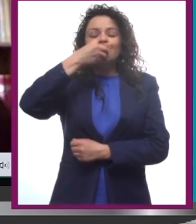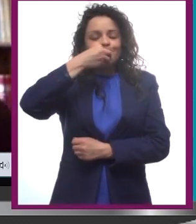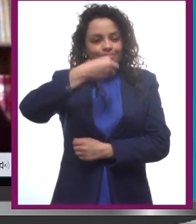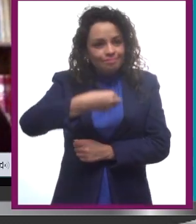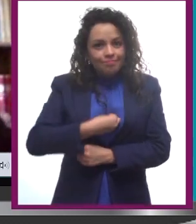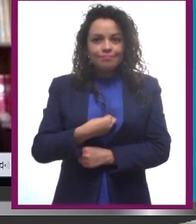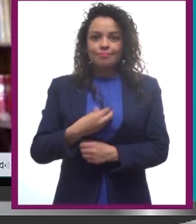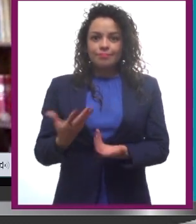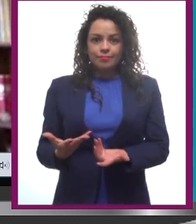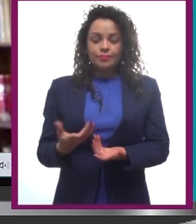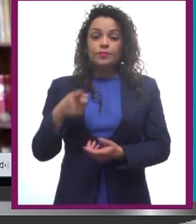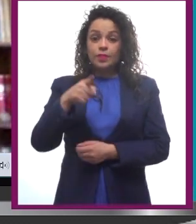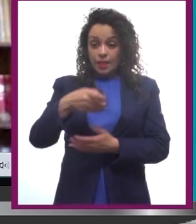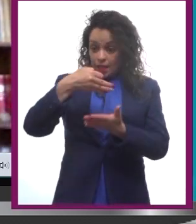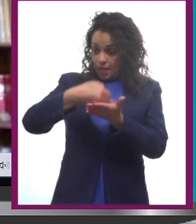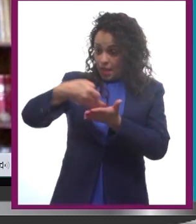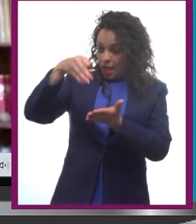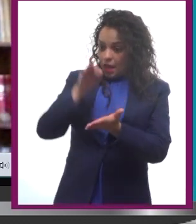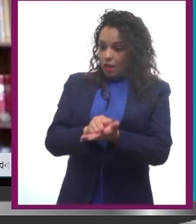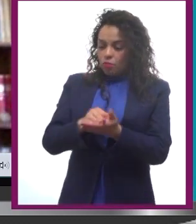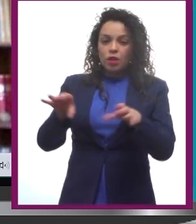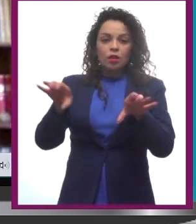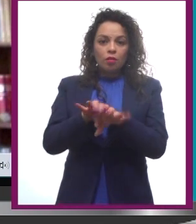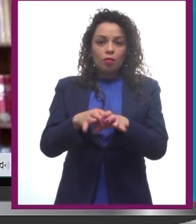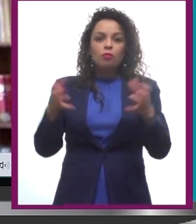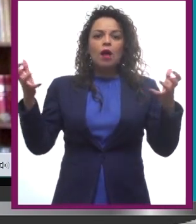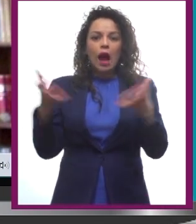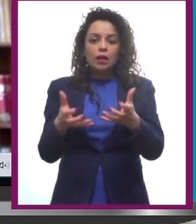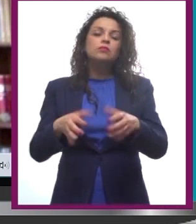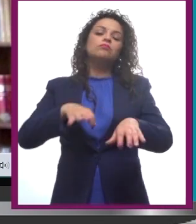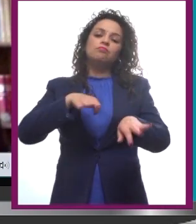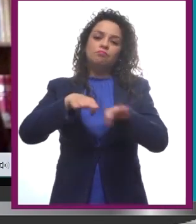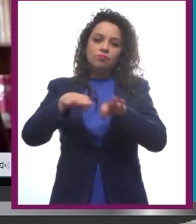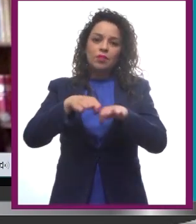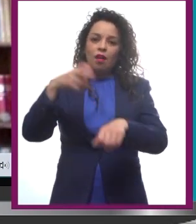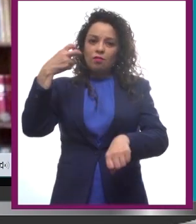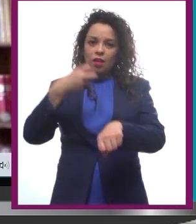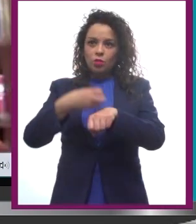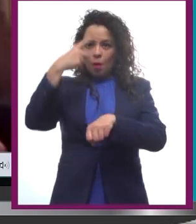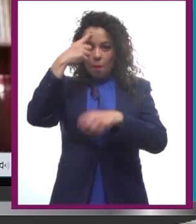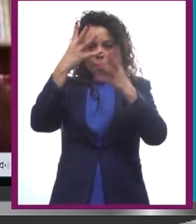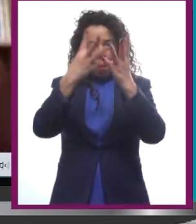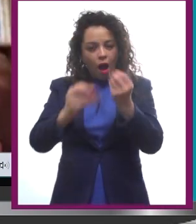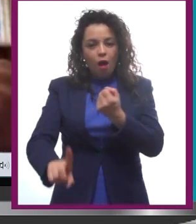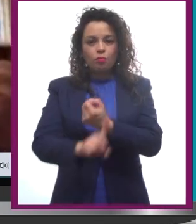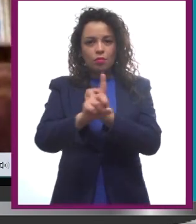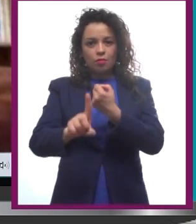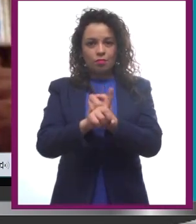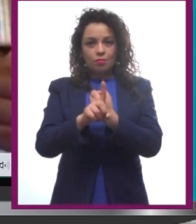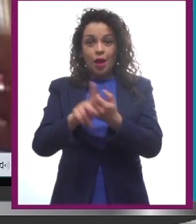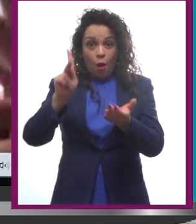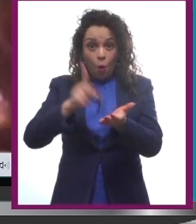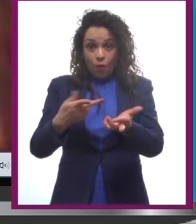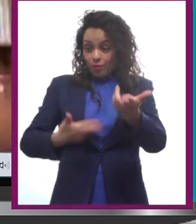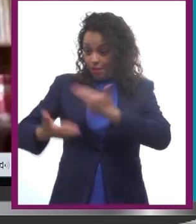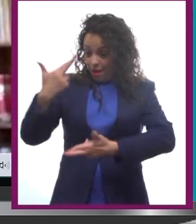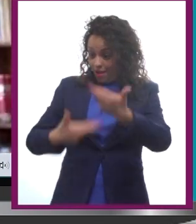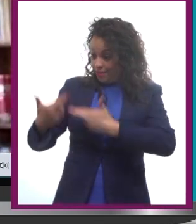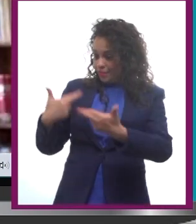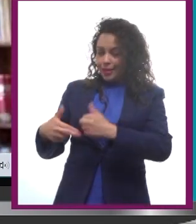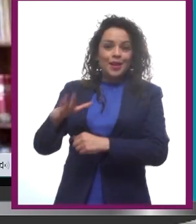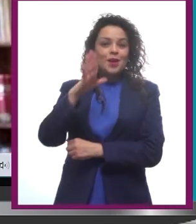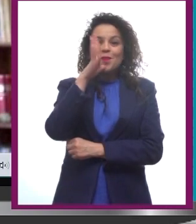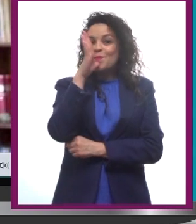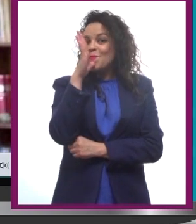se hace héroe resolviendo esos problemas, porque no le queda otra, no se puede regresar, y